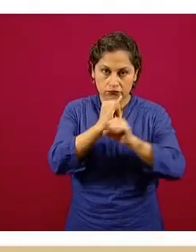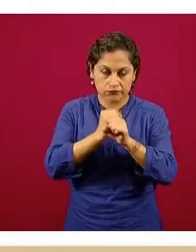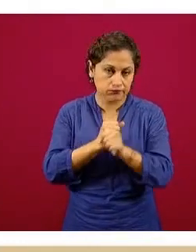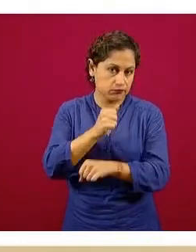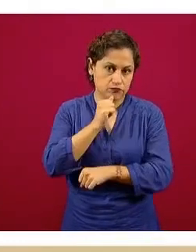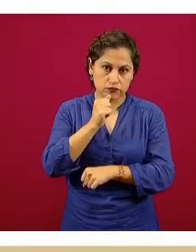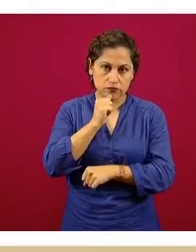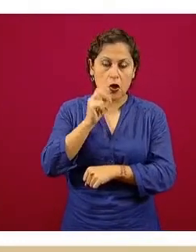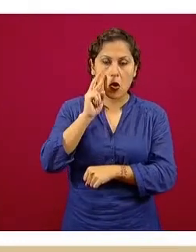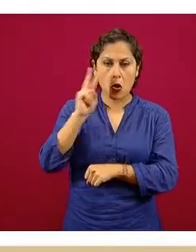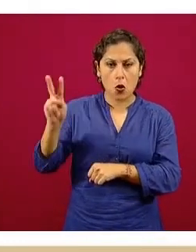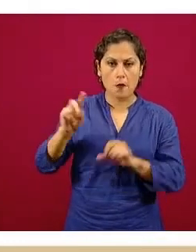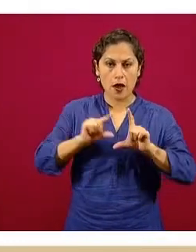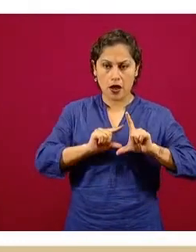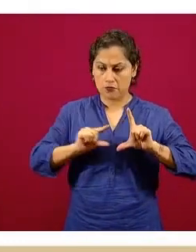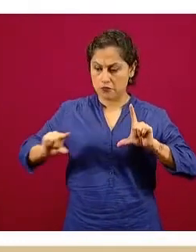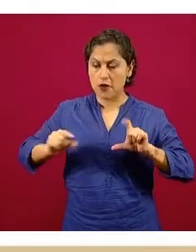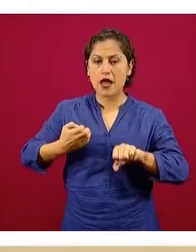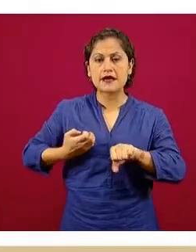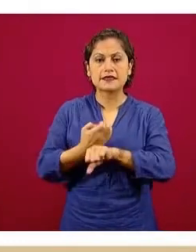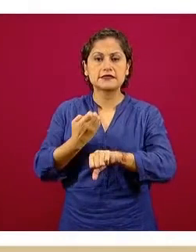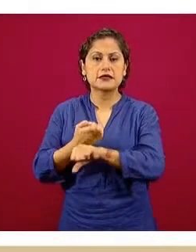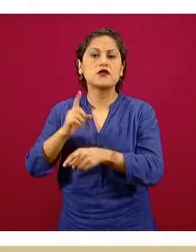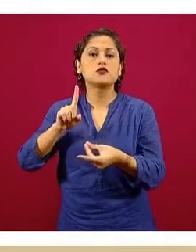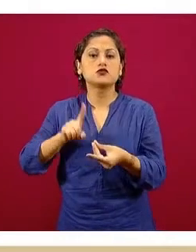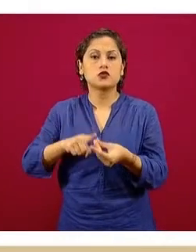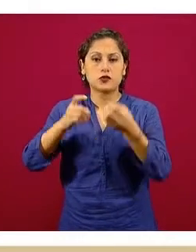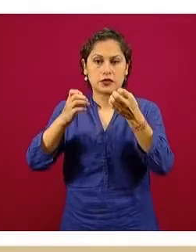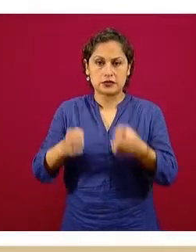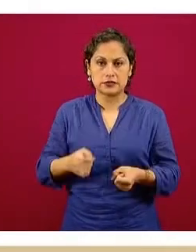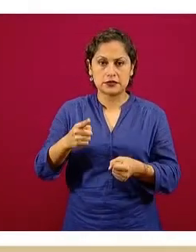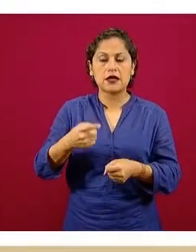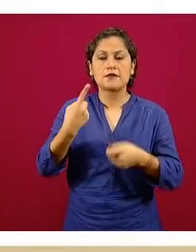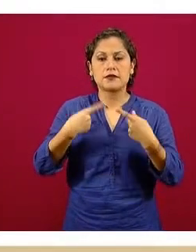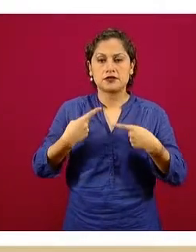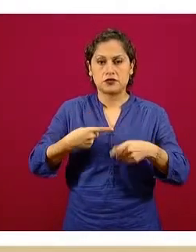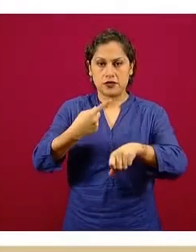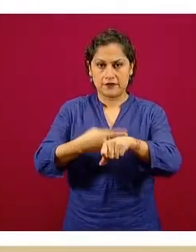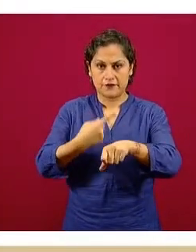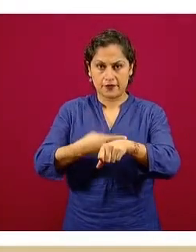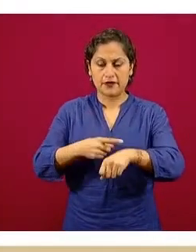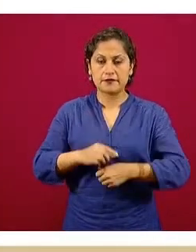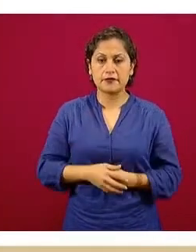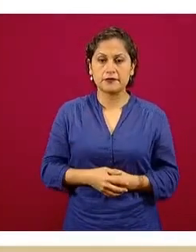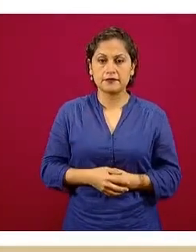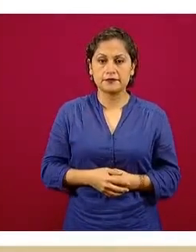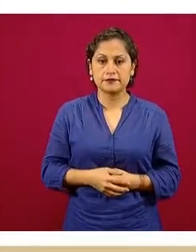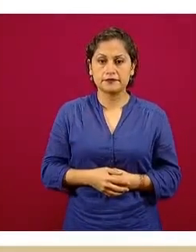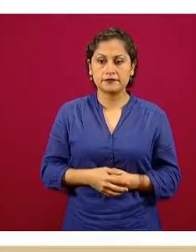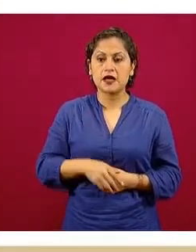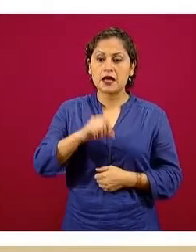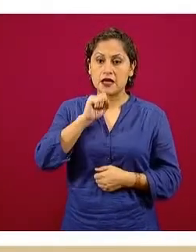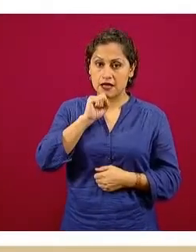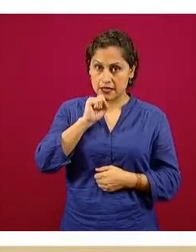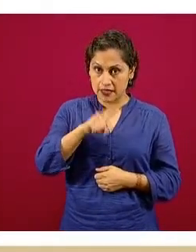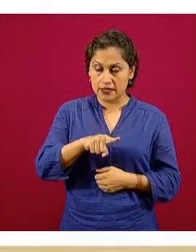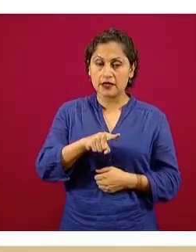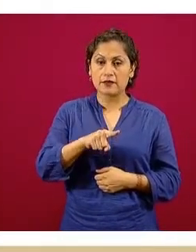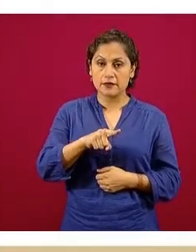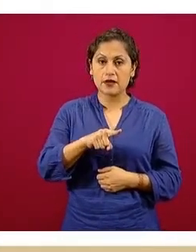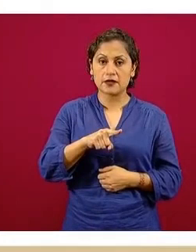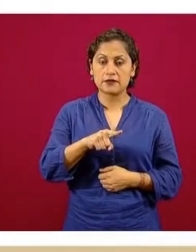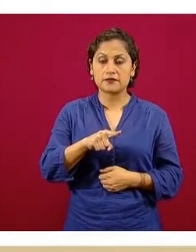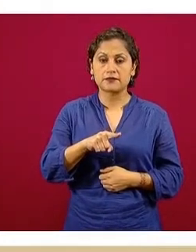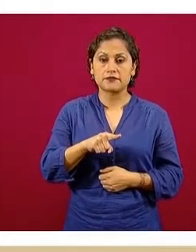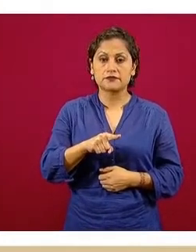dónde se encuentra concentrada la epidemia activa en méjico y además en qué entidades están presentando la mayor